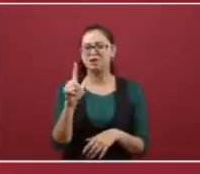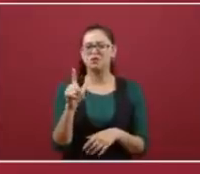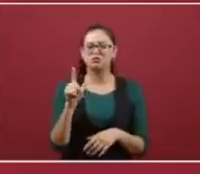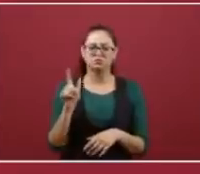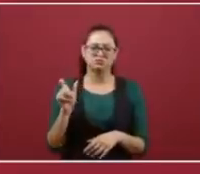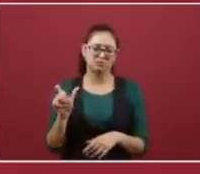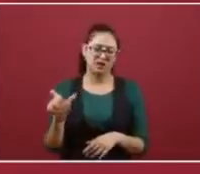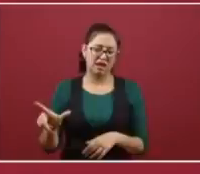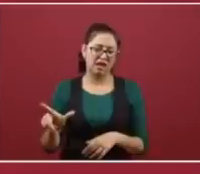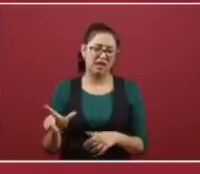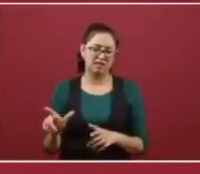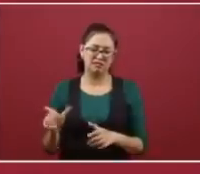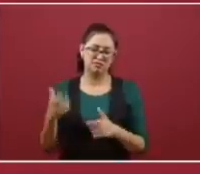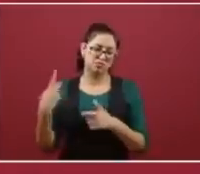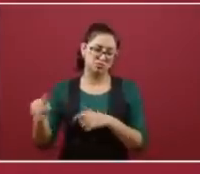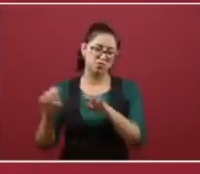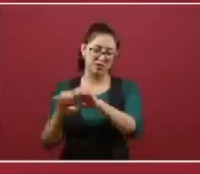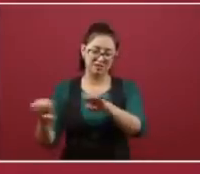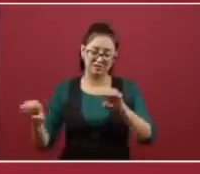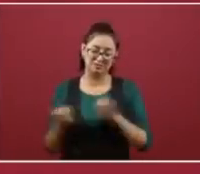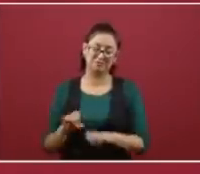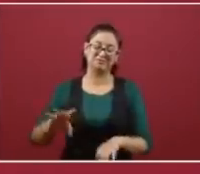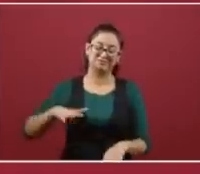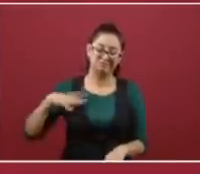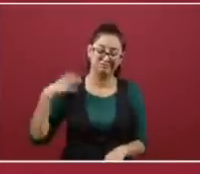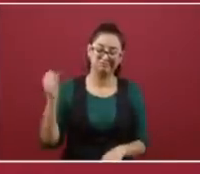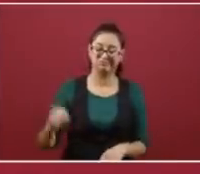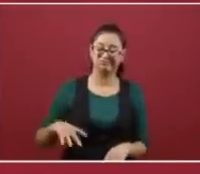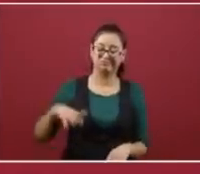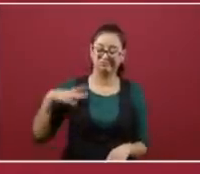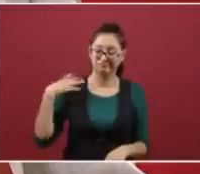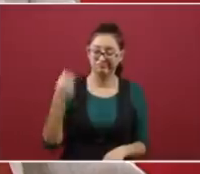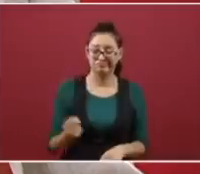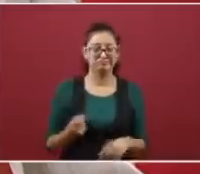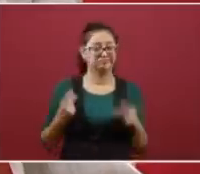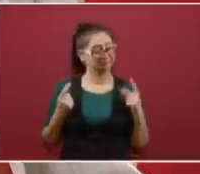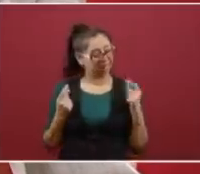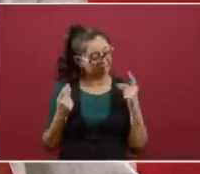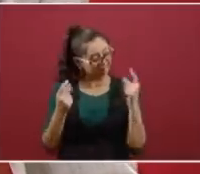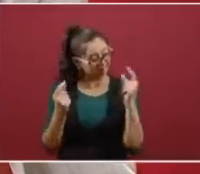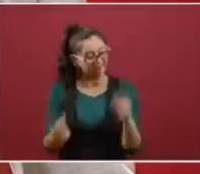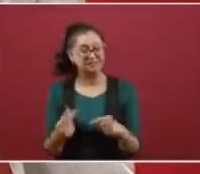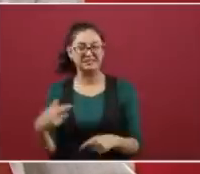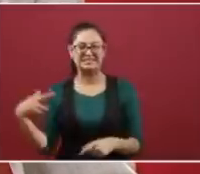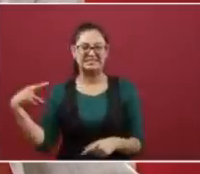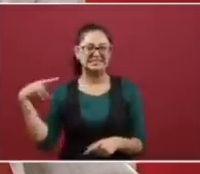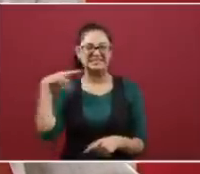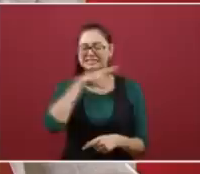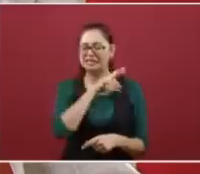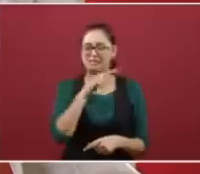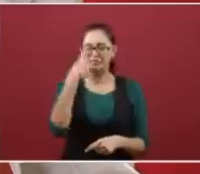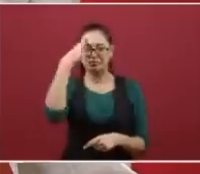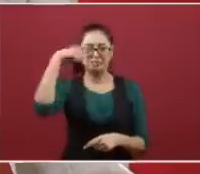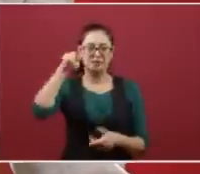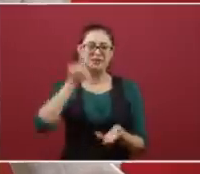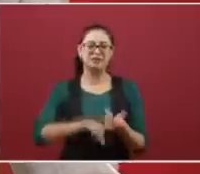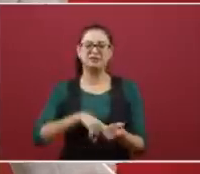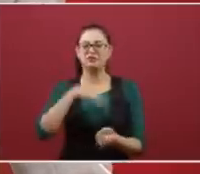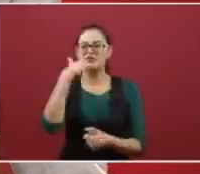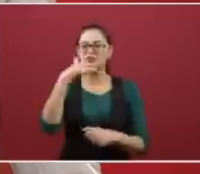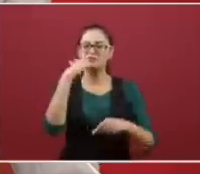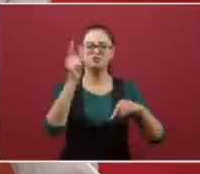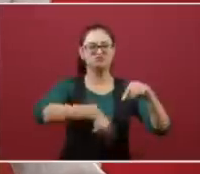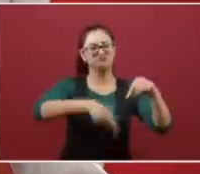está con todo su equipo tratando de hacer lo mejor posible lo más rápido posible para poder erradicar la corrupción en este